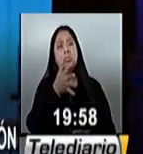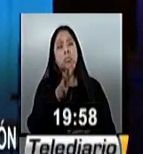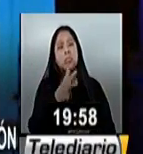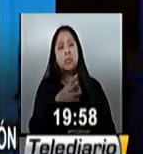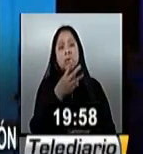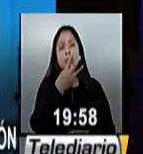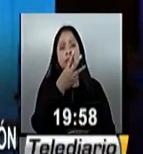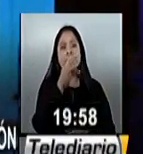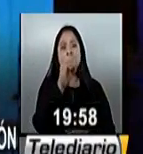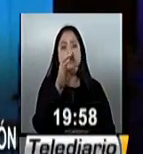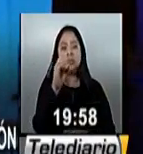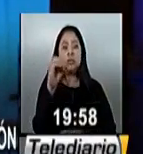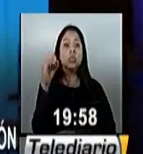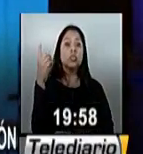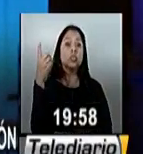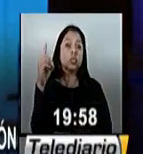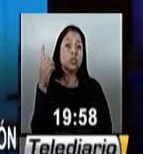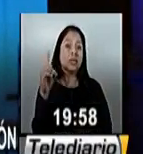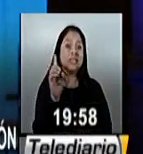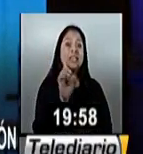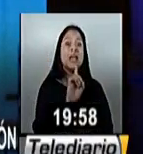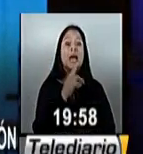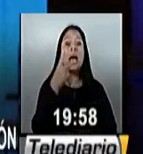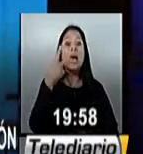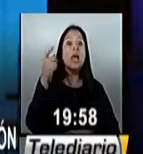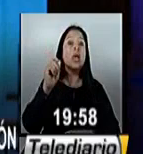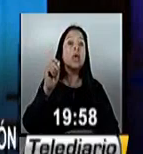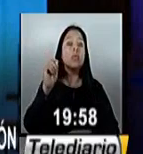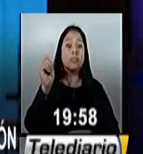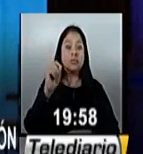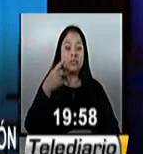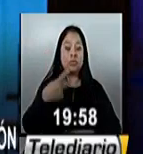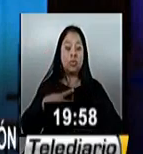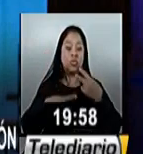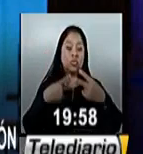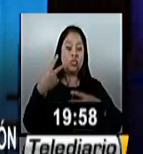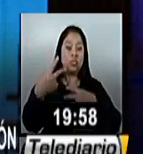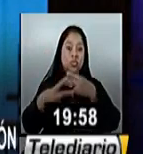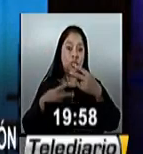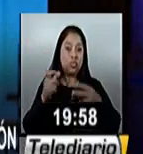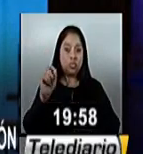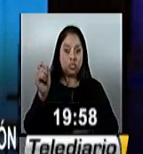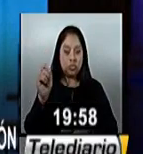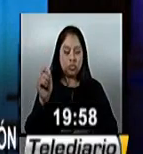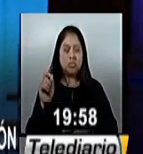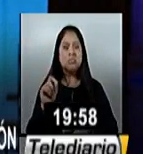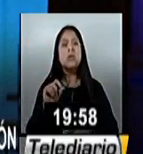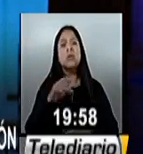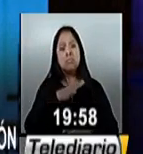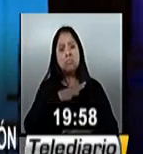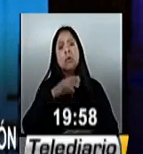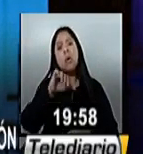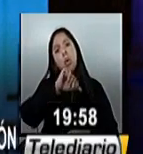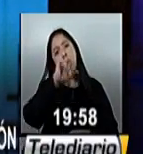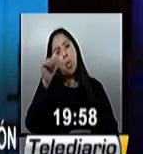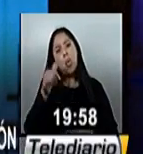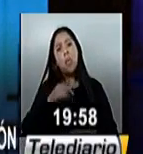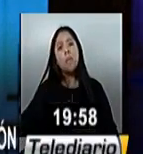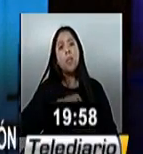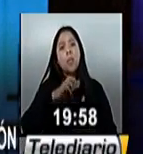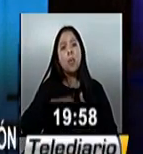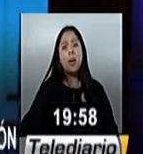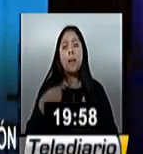300 dólares cada dos meses existen otros programas para grupos vulnerables